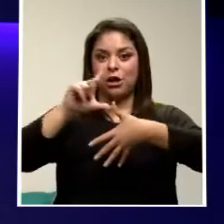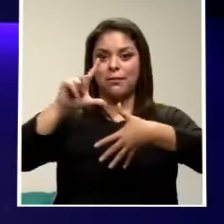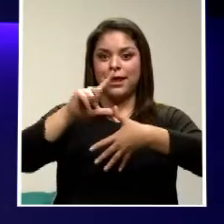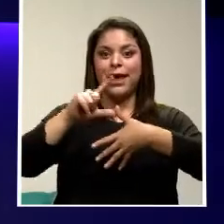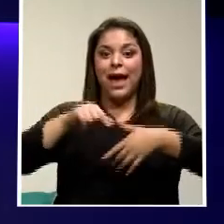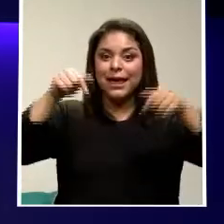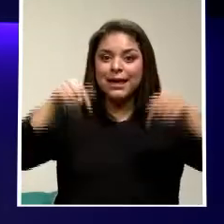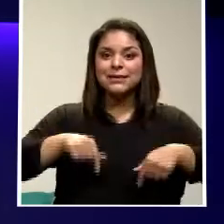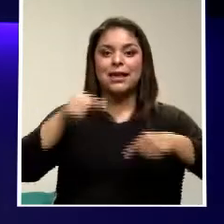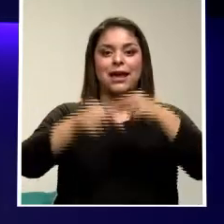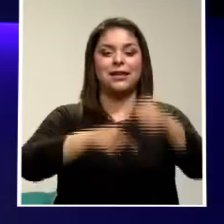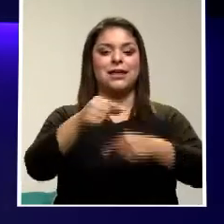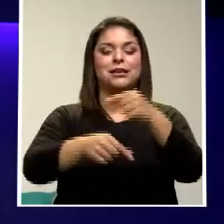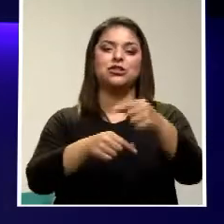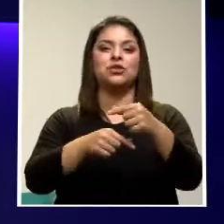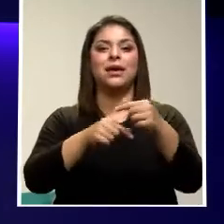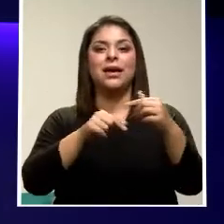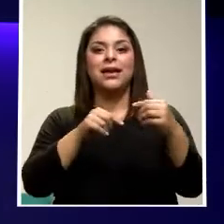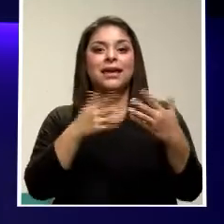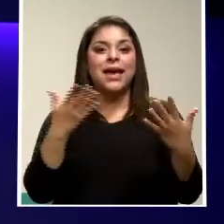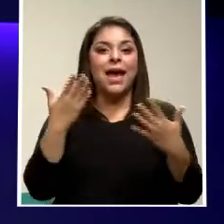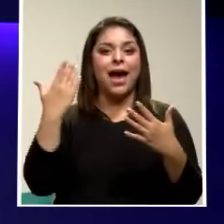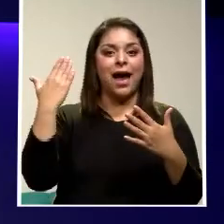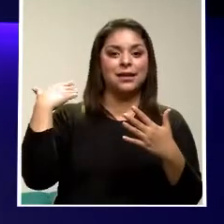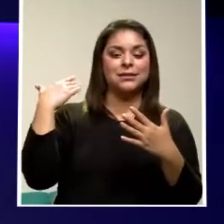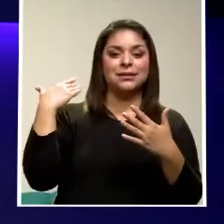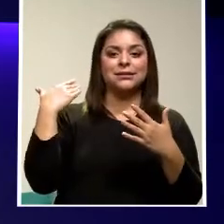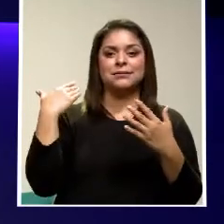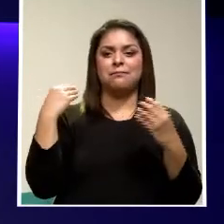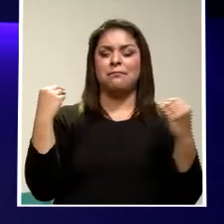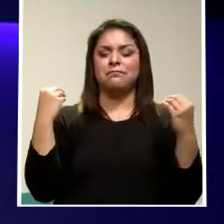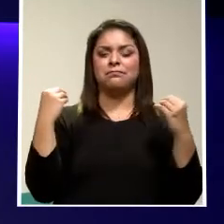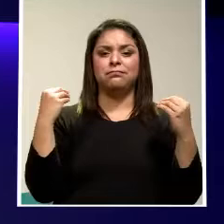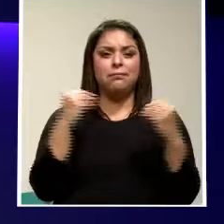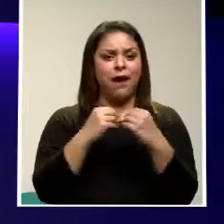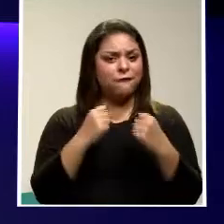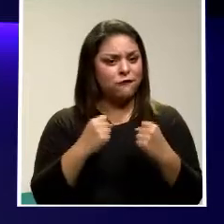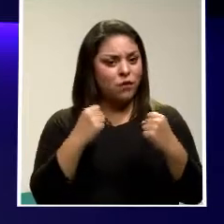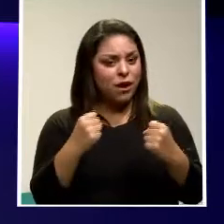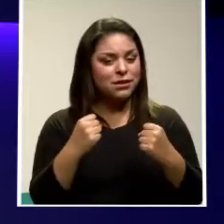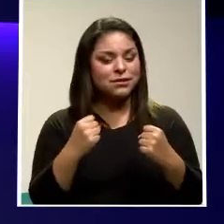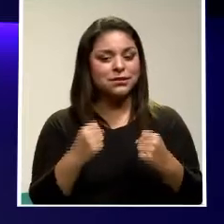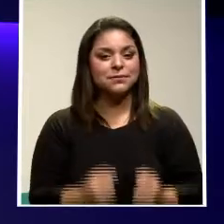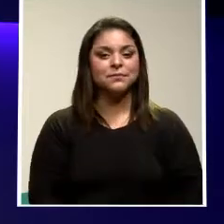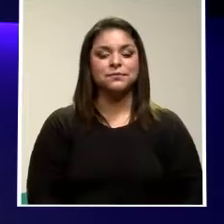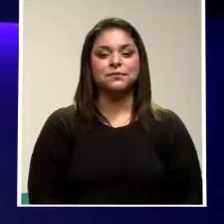esta generación que salió con muchísima fuerza y bueno,